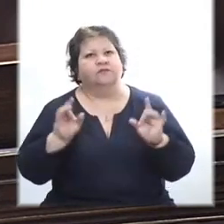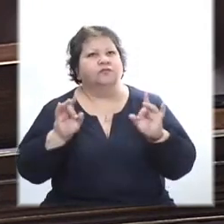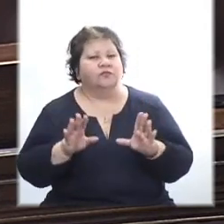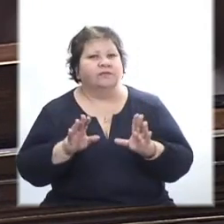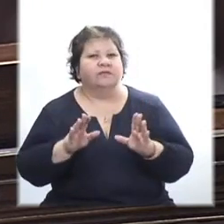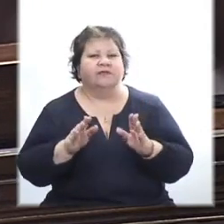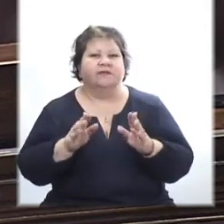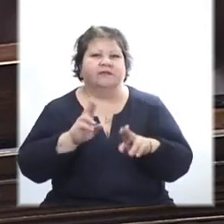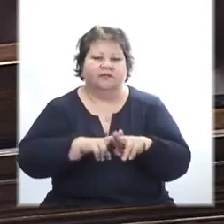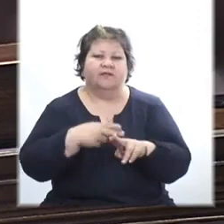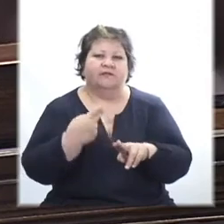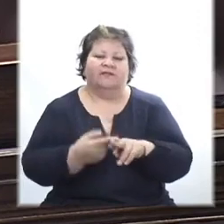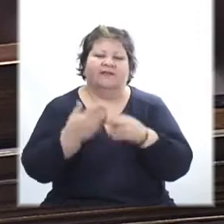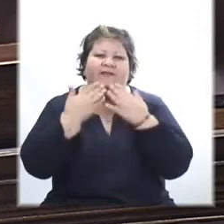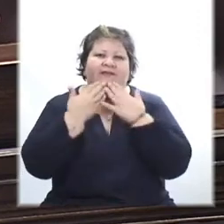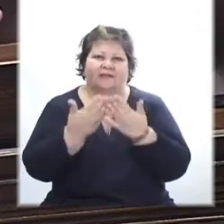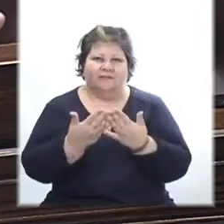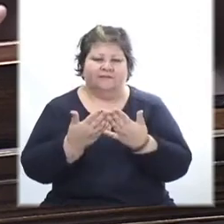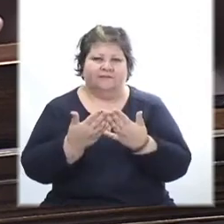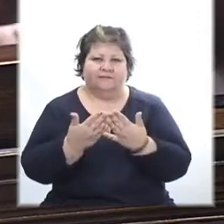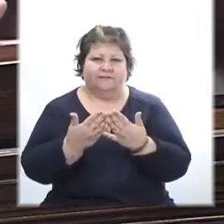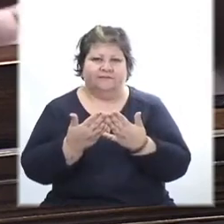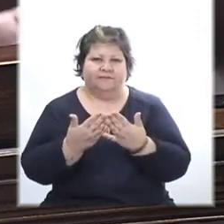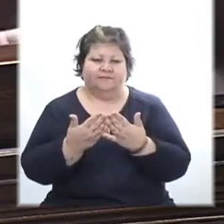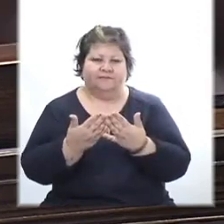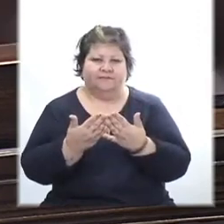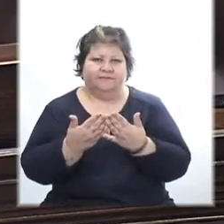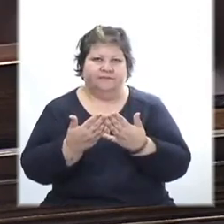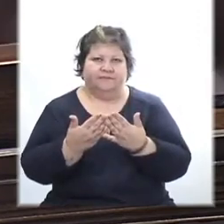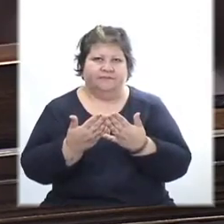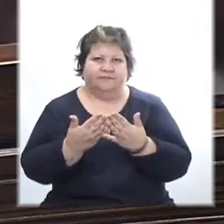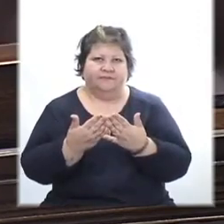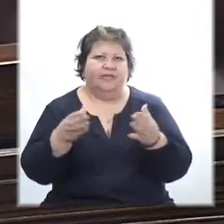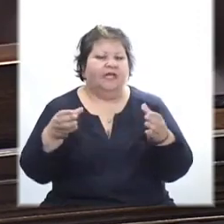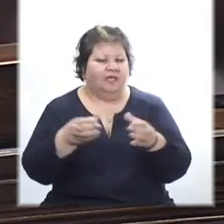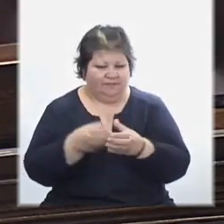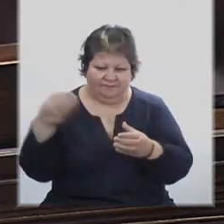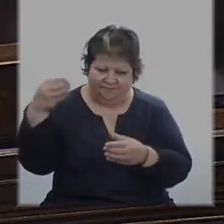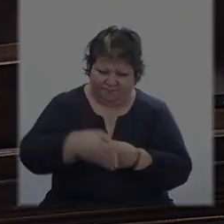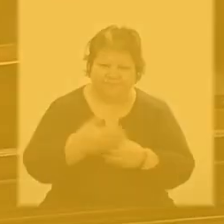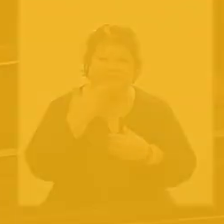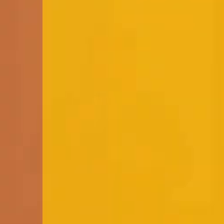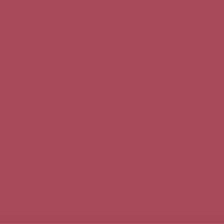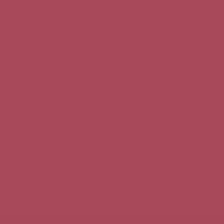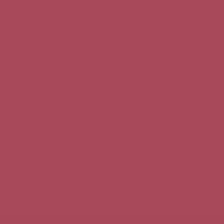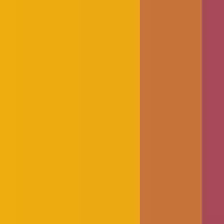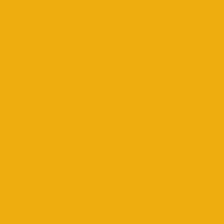reiterar el agradecimiento a las delegaciones que concurrieron. Gracias.